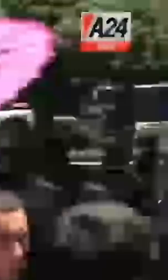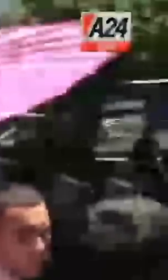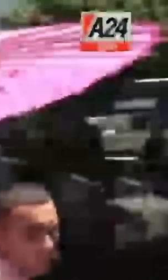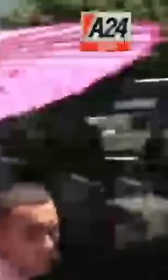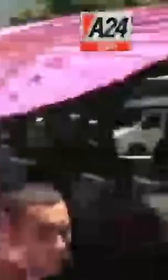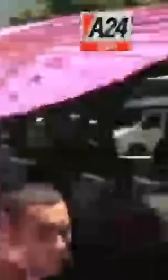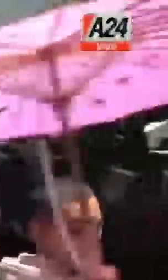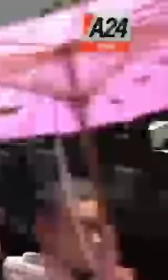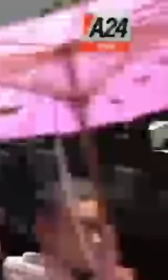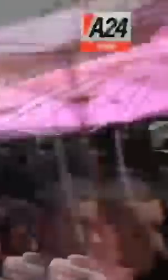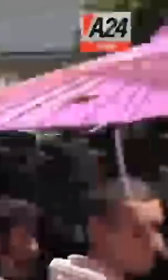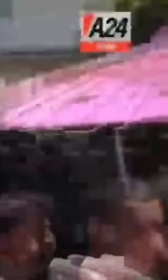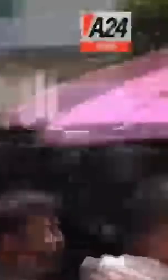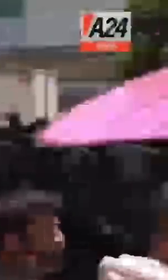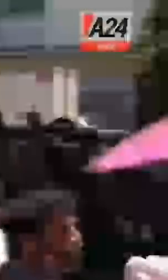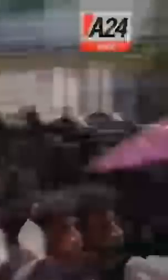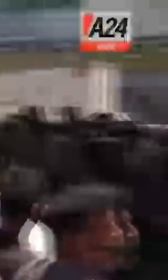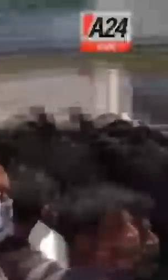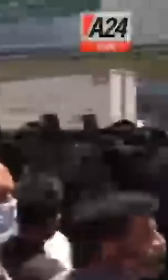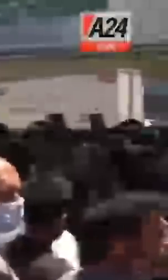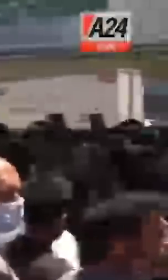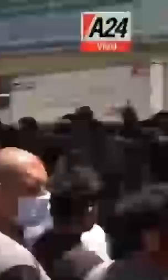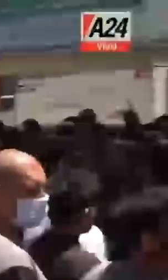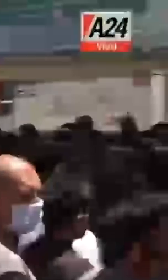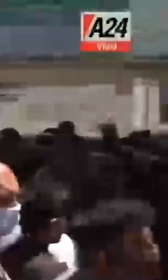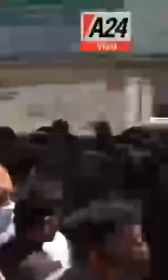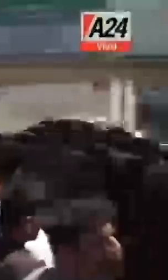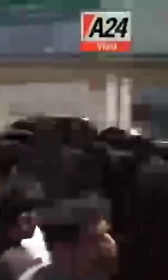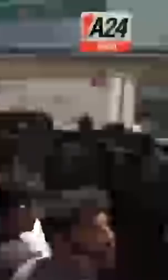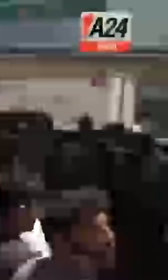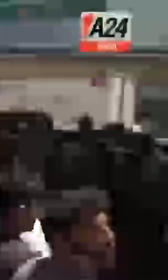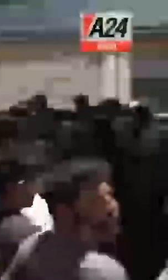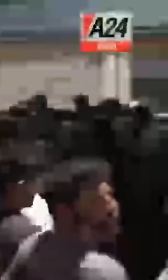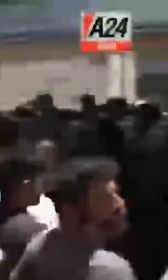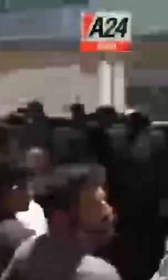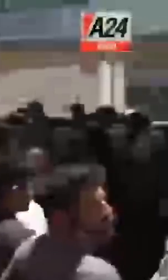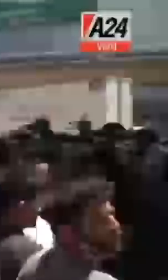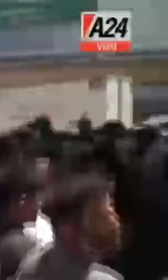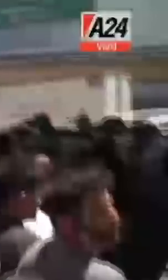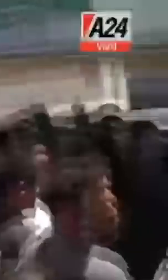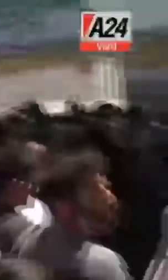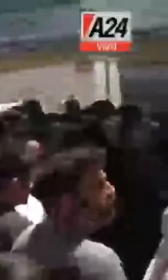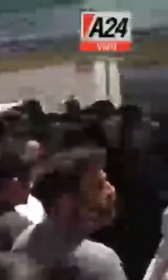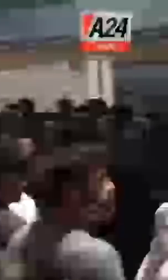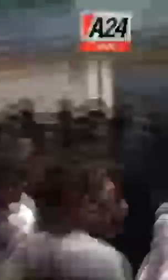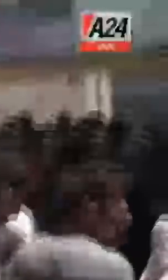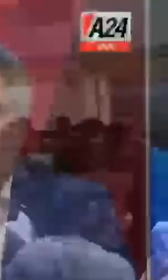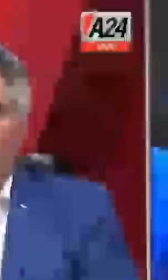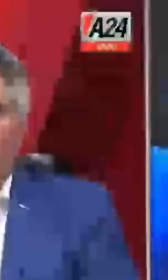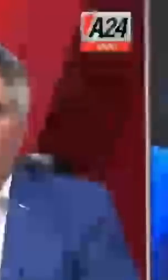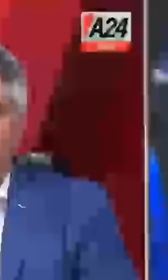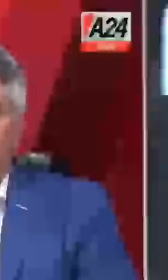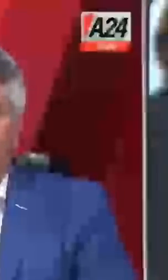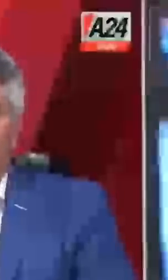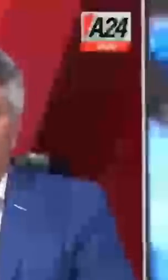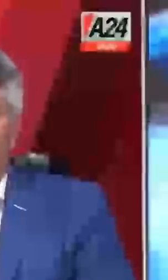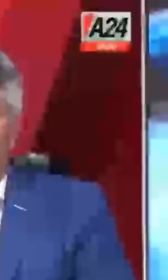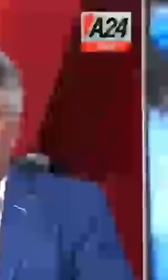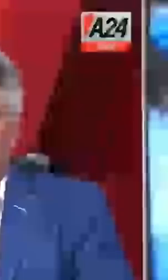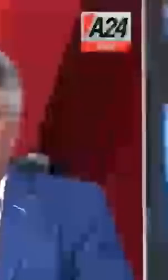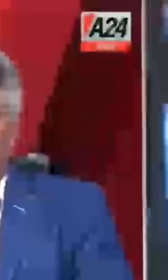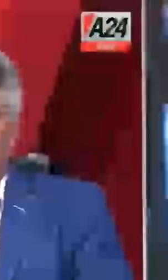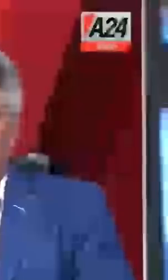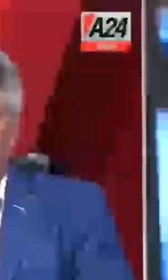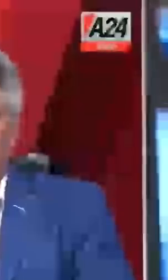la situación, esperemos que no se desmadre, Maxi. Gabriel, vos contabas que hay dos consignas, una pide la liberación